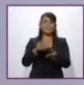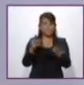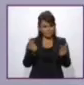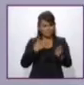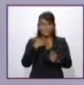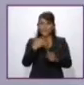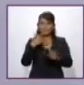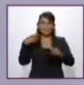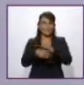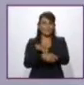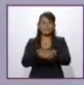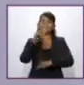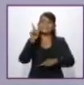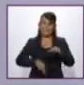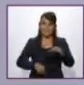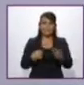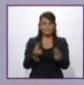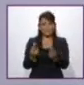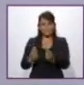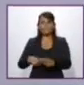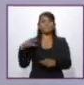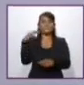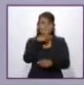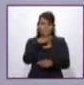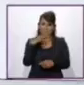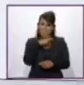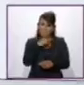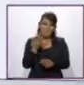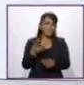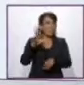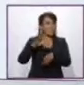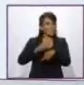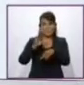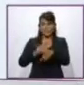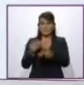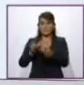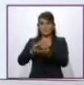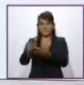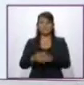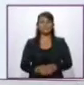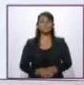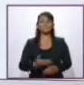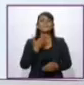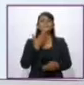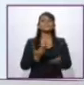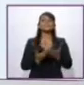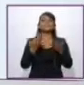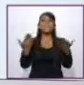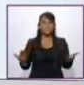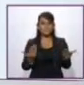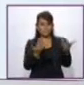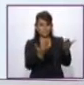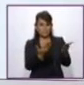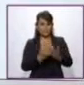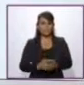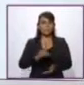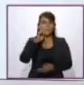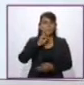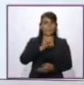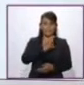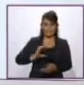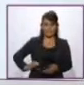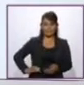digitalizar todos los trámites del Estado. Muchas gracias. Gracias, candidata. El turno es para la candidata